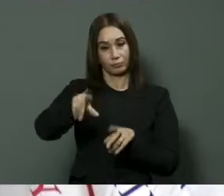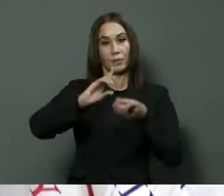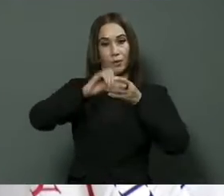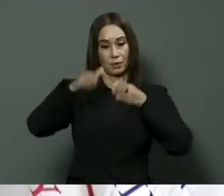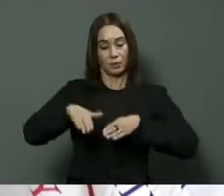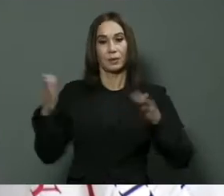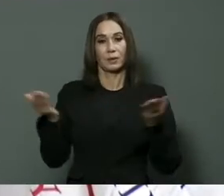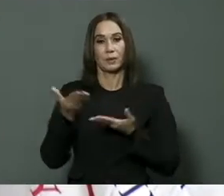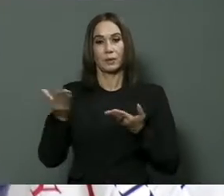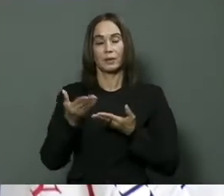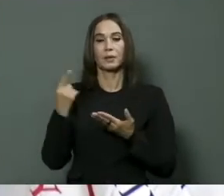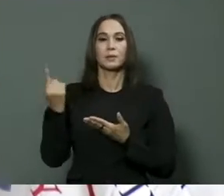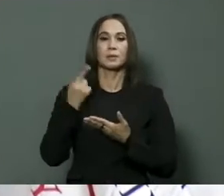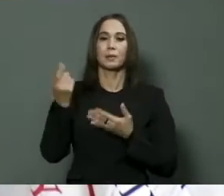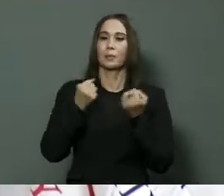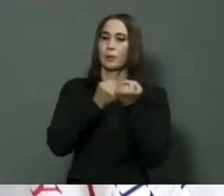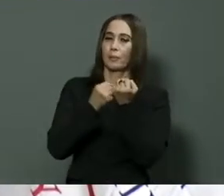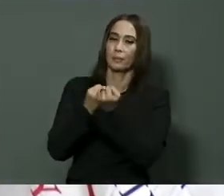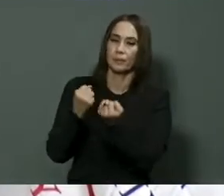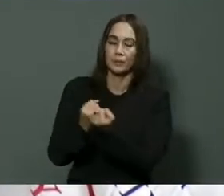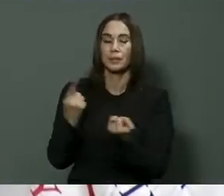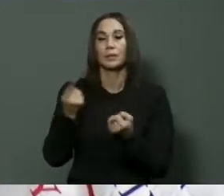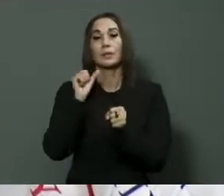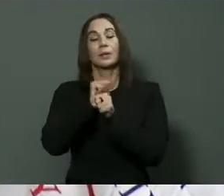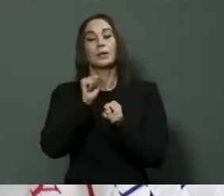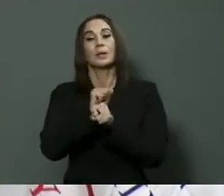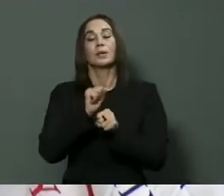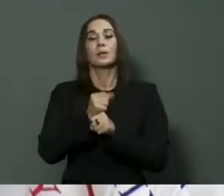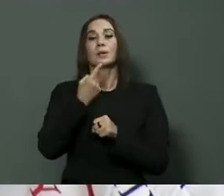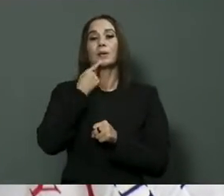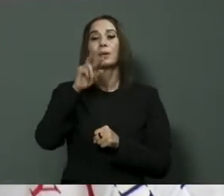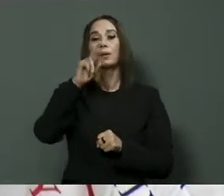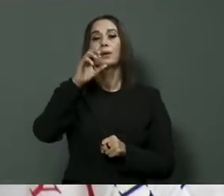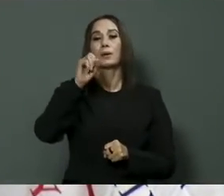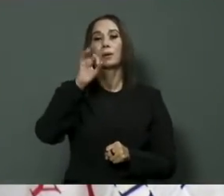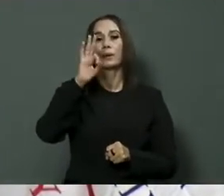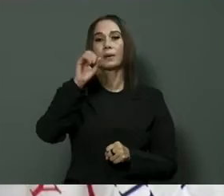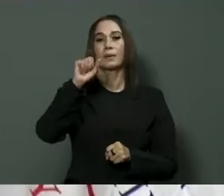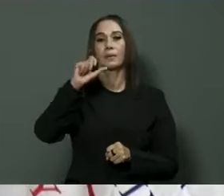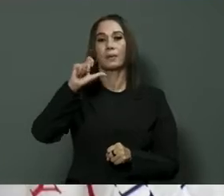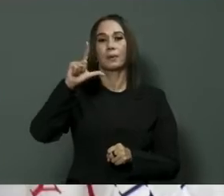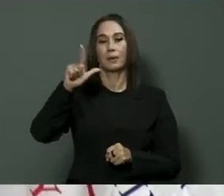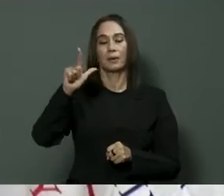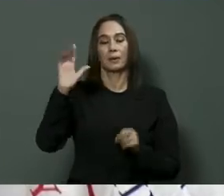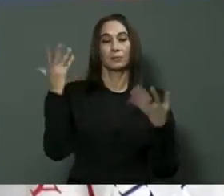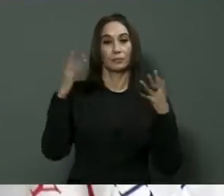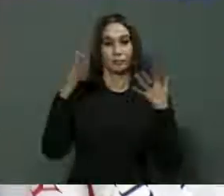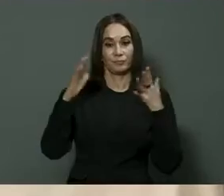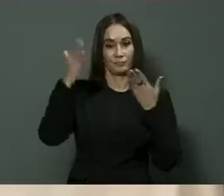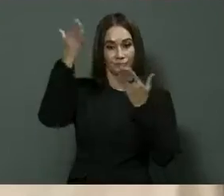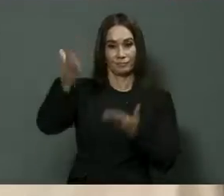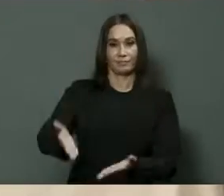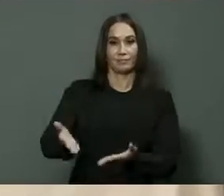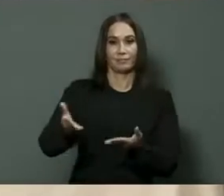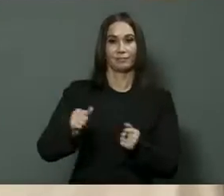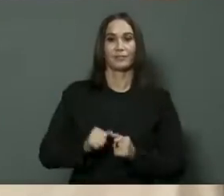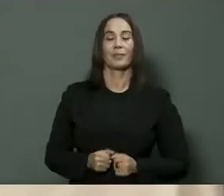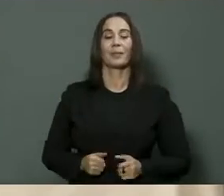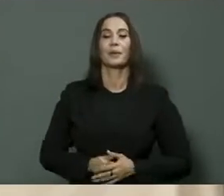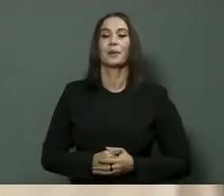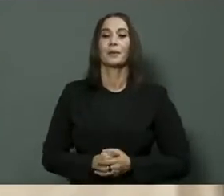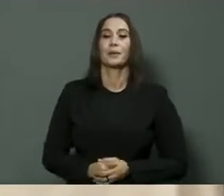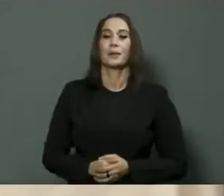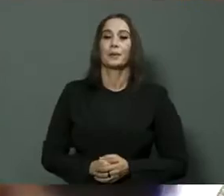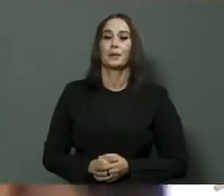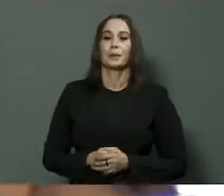aquí presente y siempre ha estado y ha hecho un gran trabajo. Me refiero a Rafael Arias, que está aquí con nosotros. Yo quiero un aplauso para ese...